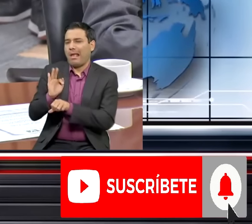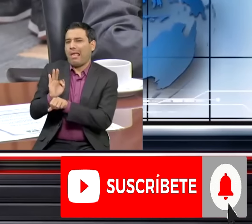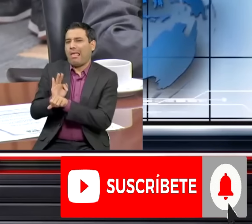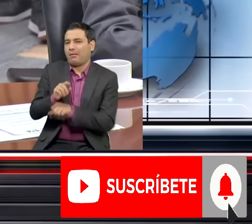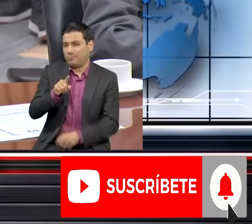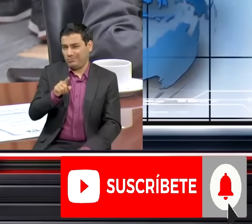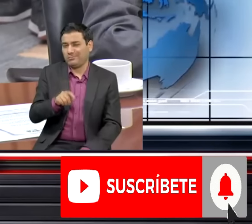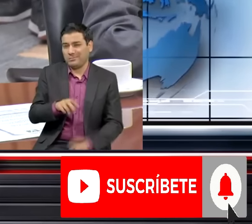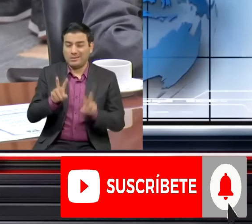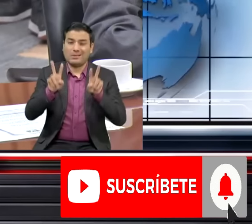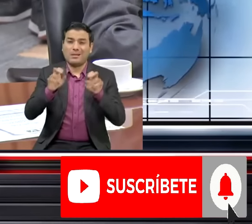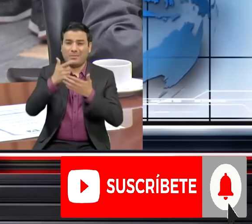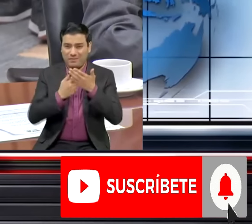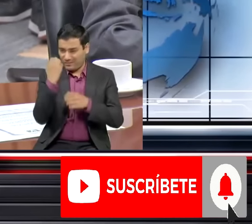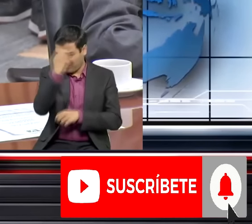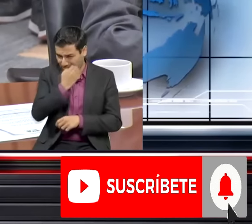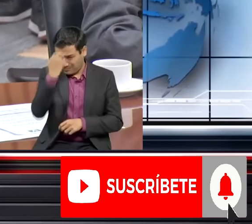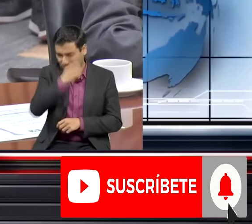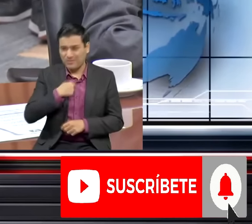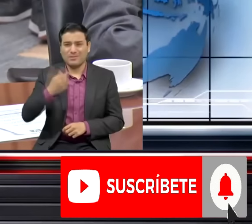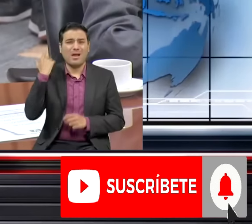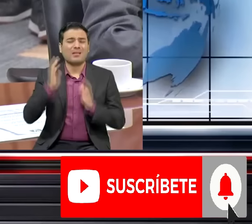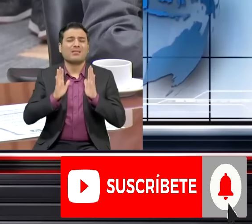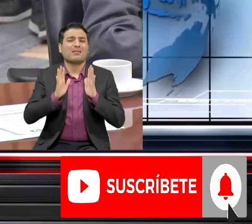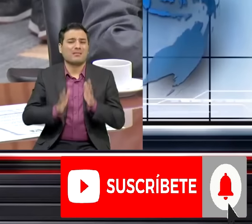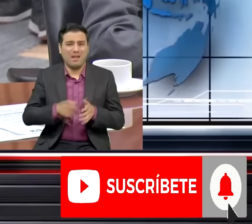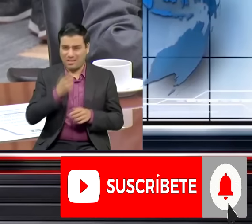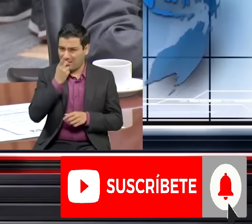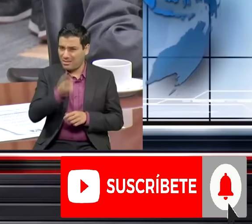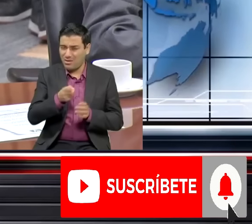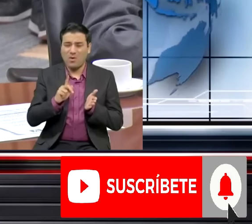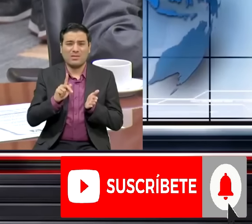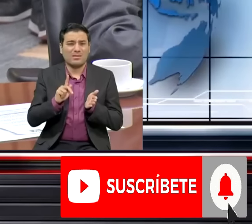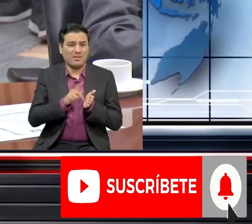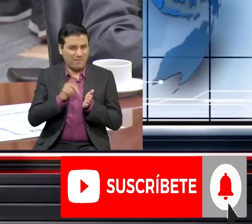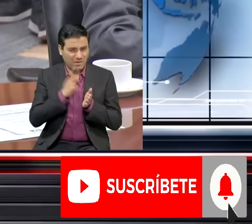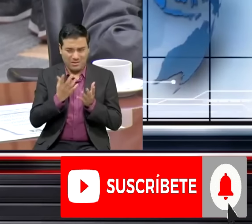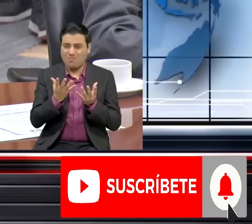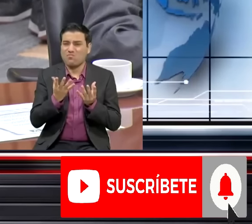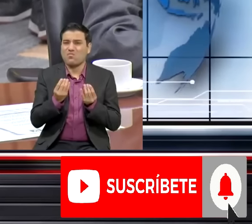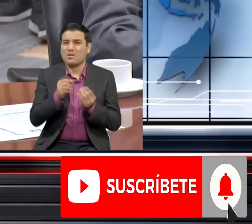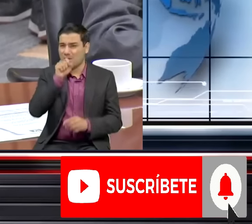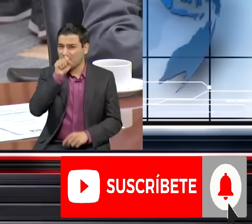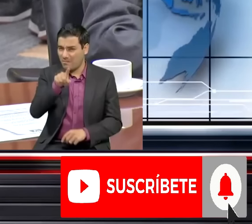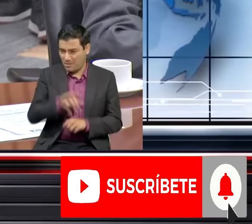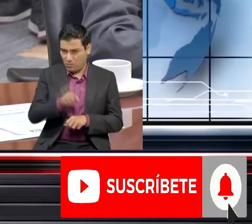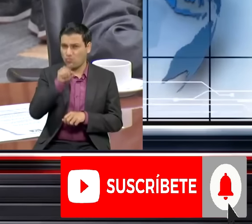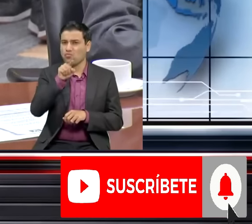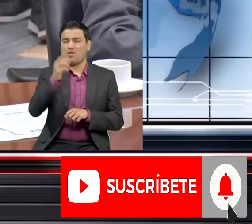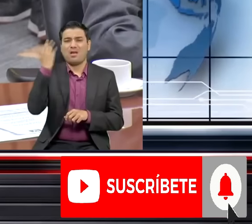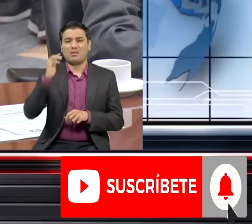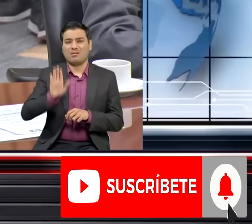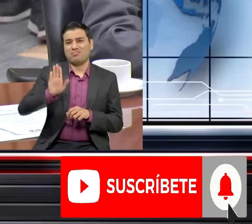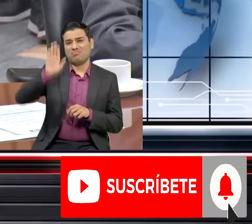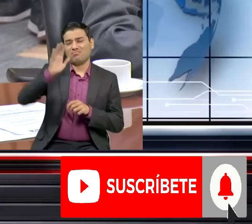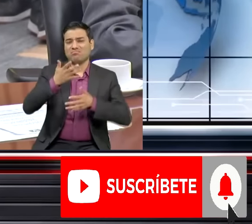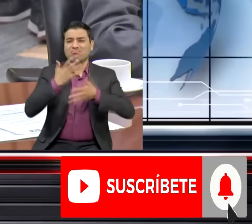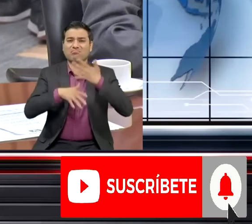En materia de fiscalización se lo he hecho ver en muchas ocasiones, en las intervenciones en las que usted hace, donde se